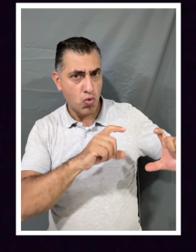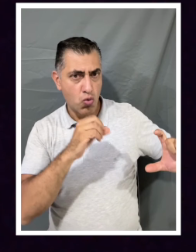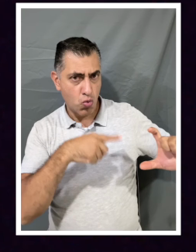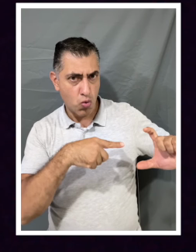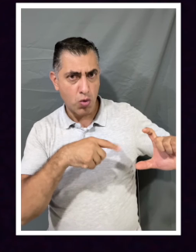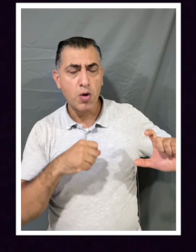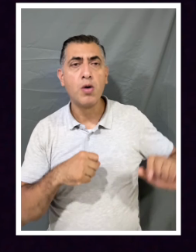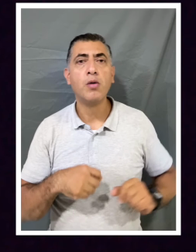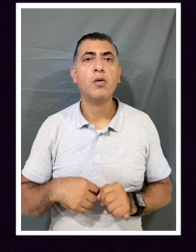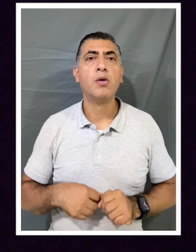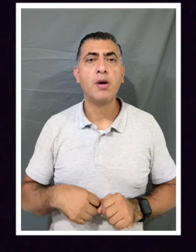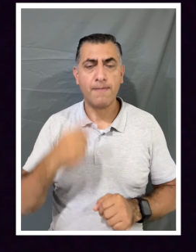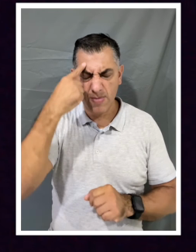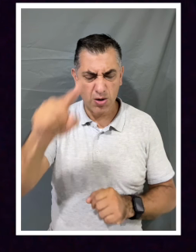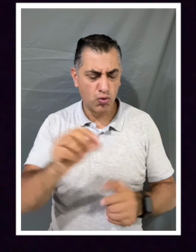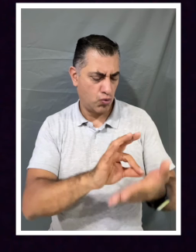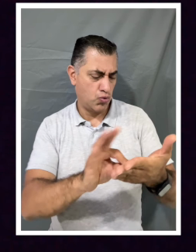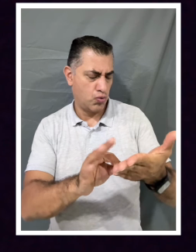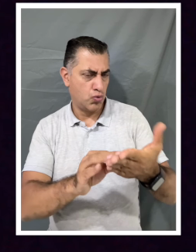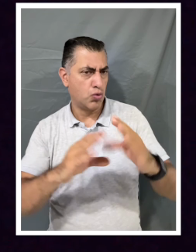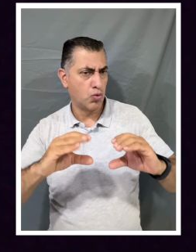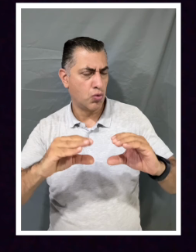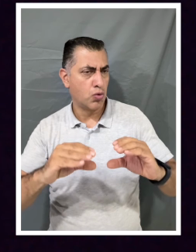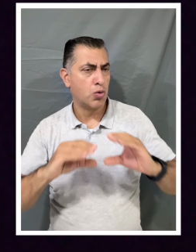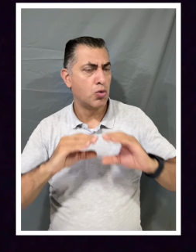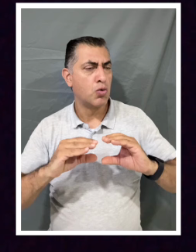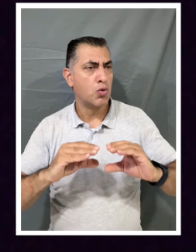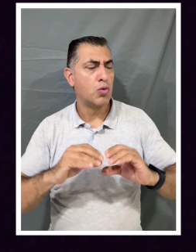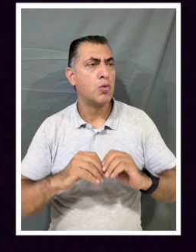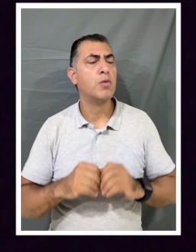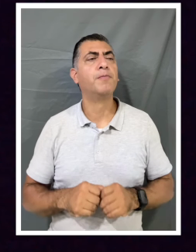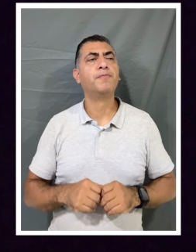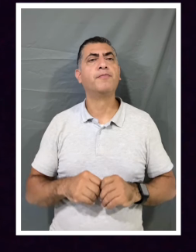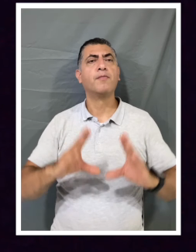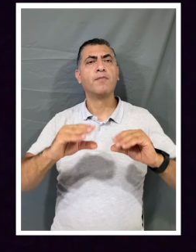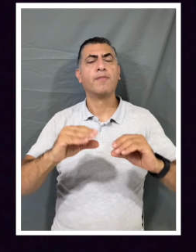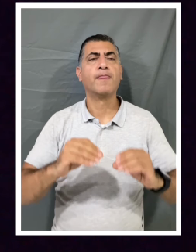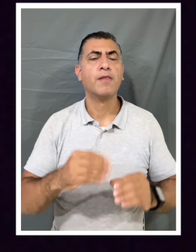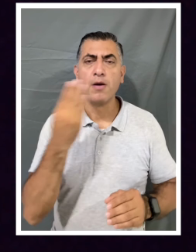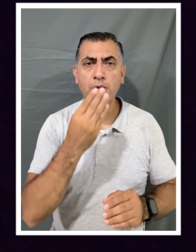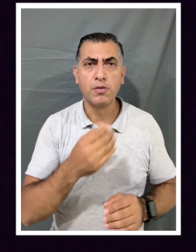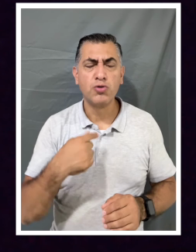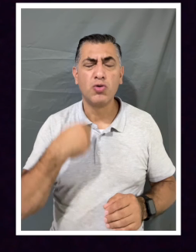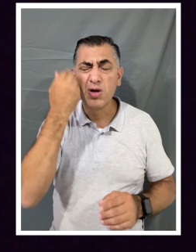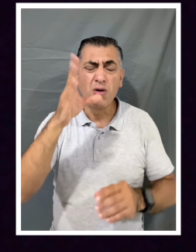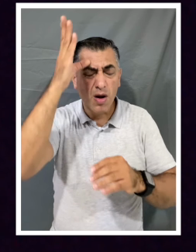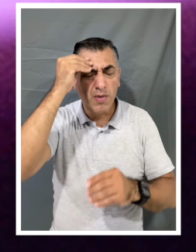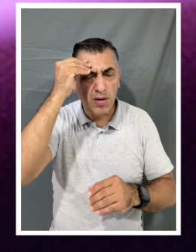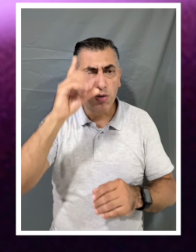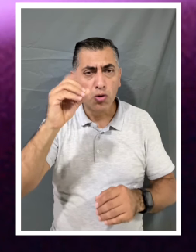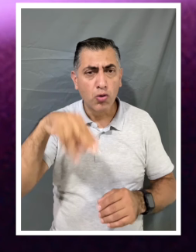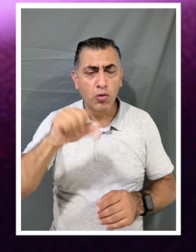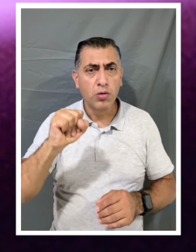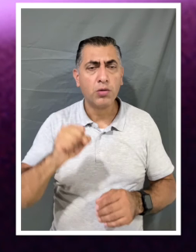QR en algún momento para que te inscribas a los cursos de enseñanza bíblica cuando te inscribas diles Yo quiero aprender de dones espirituales